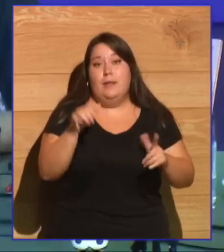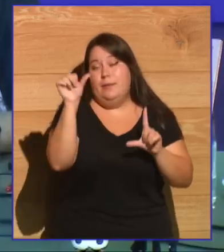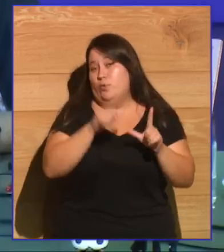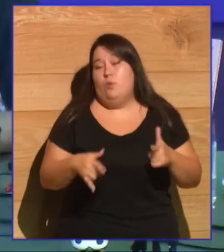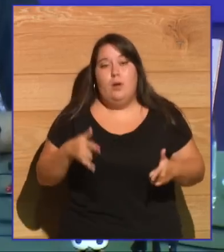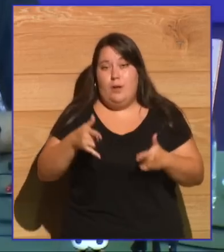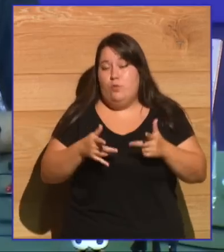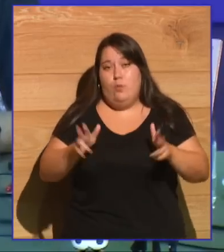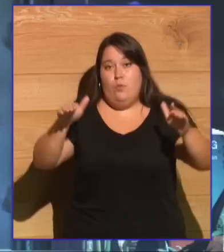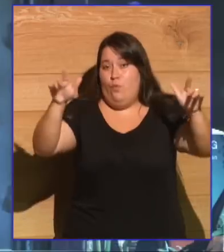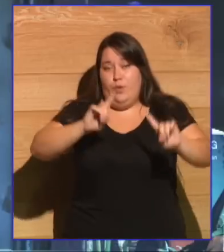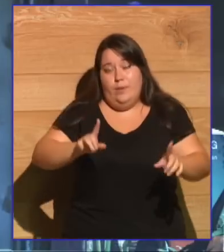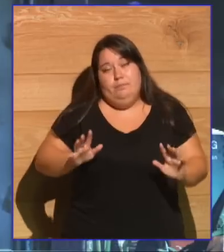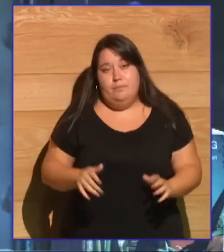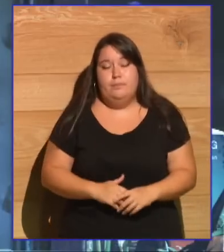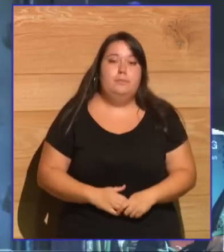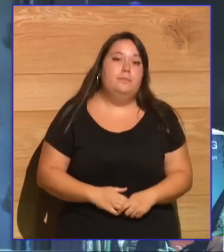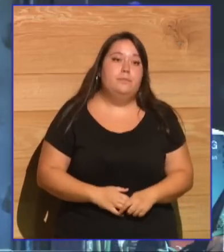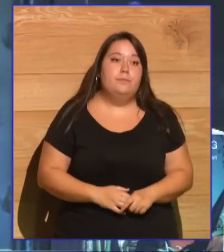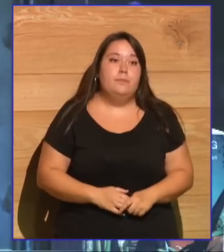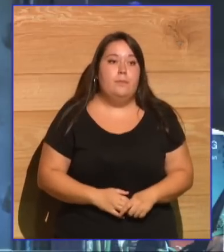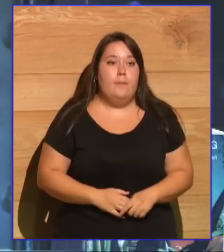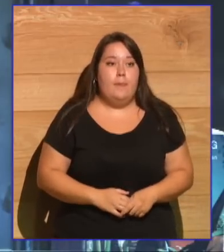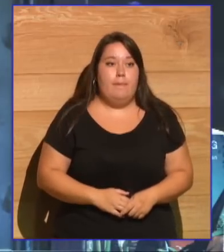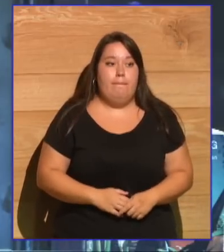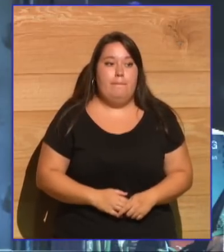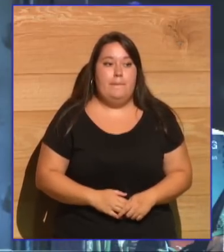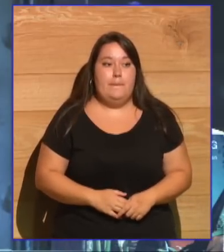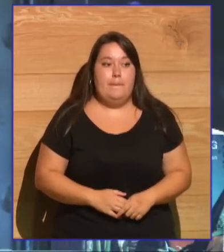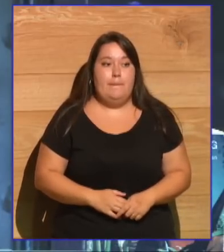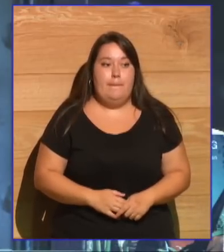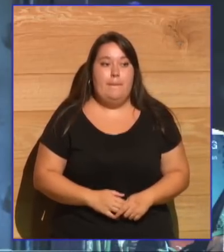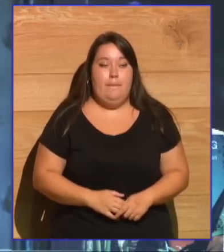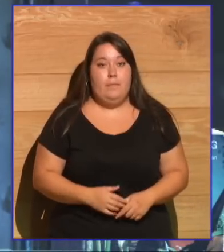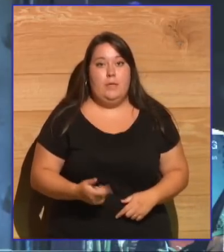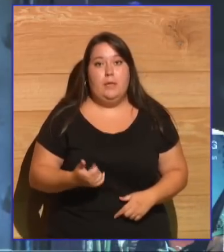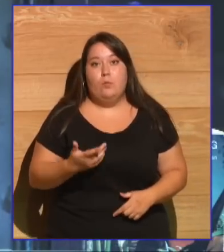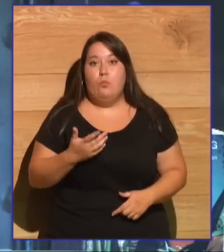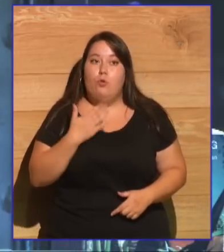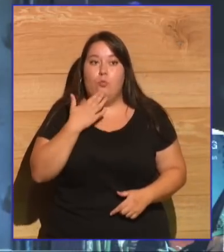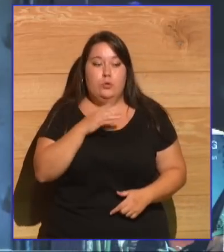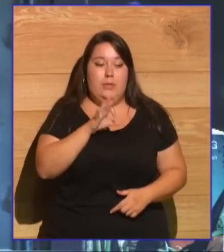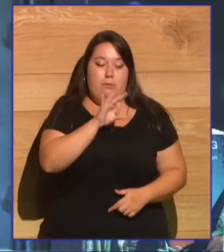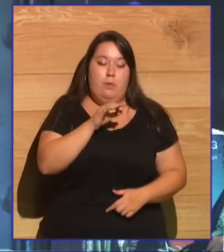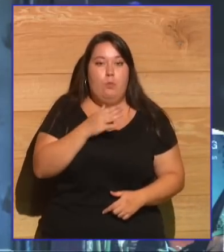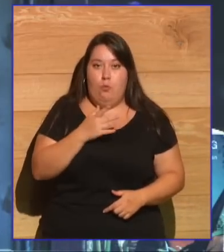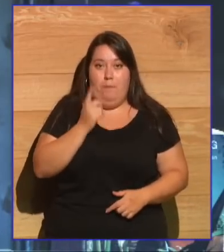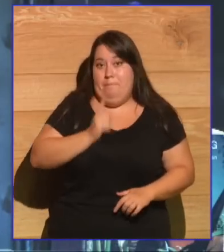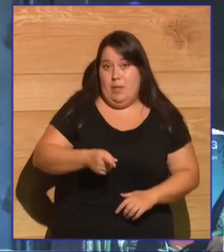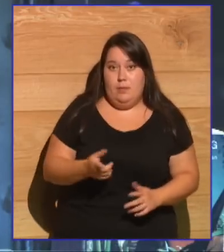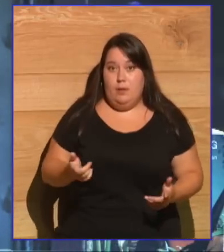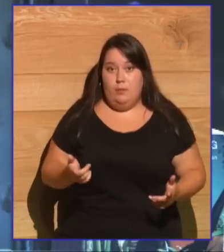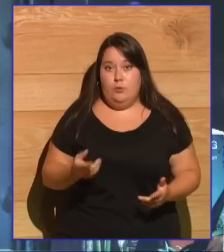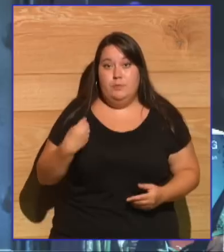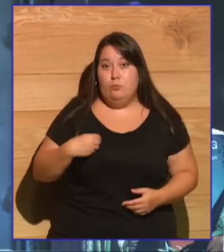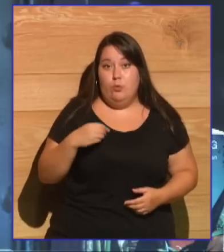vuelan y además tienes ese predicamento y ese ascendiente sobre el equipo y además eres el que manda y además tenés un tío que te admira y es el